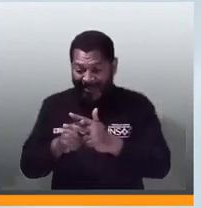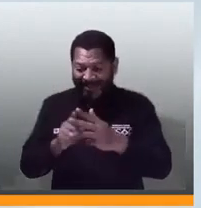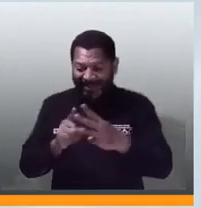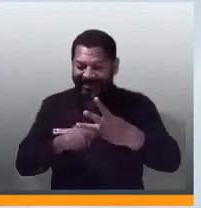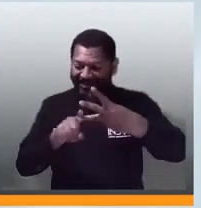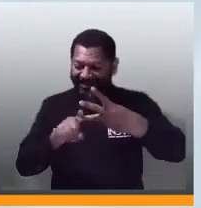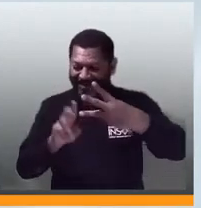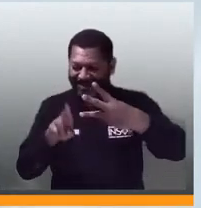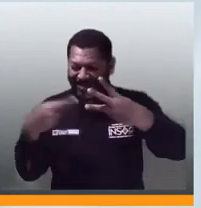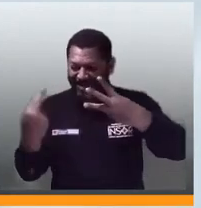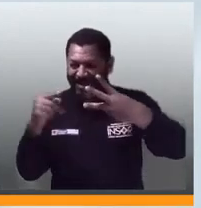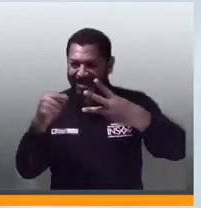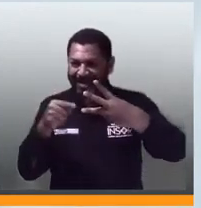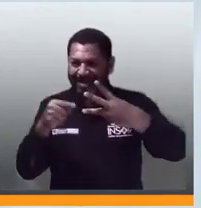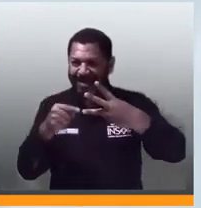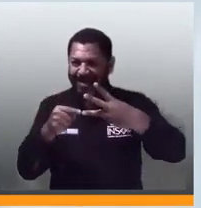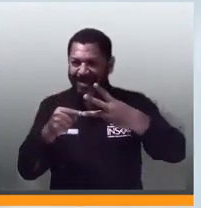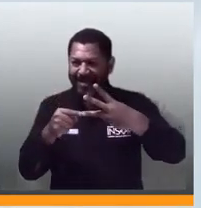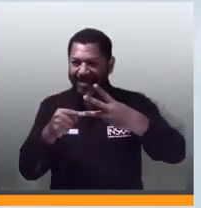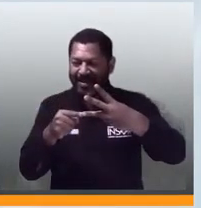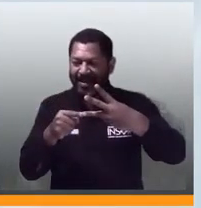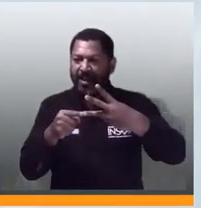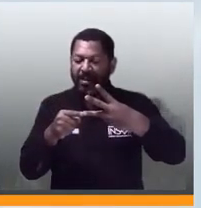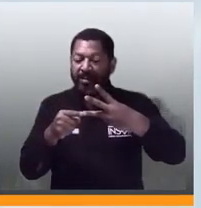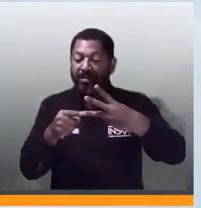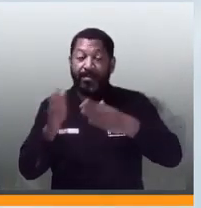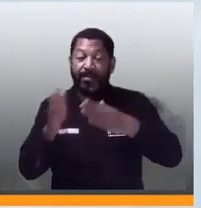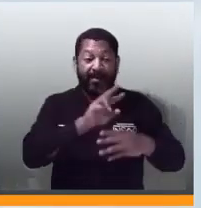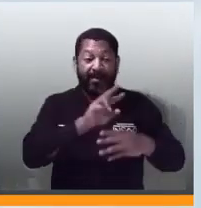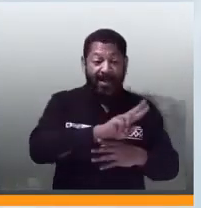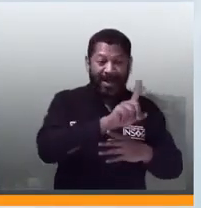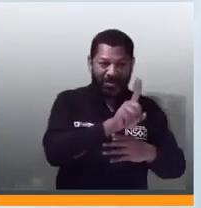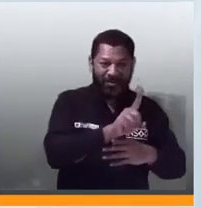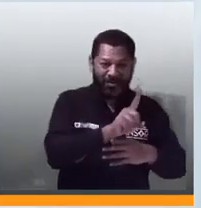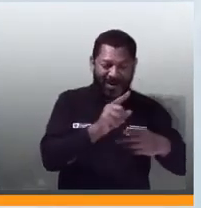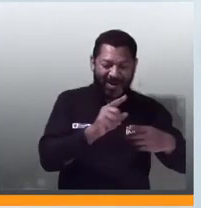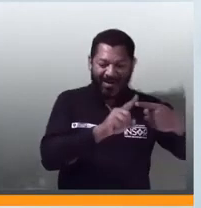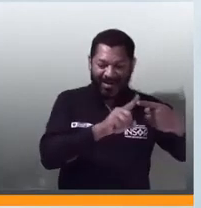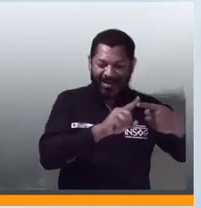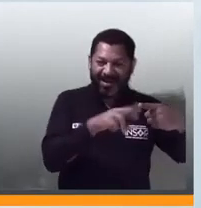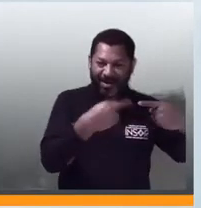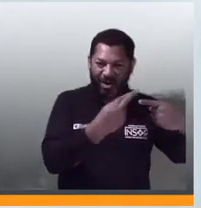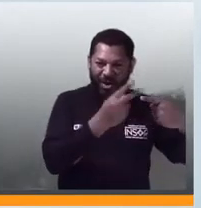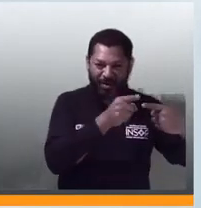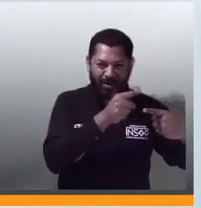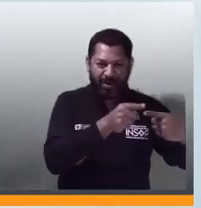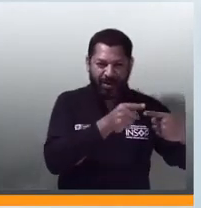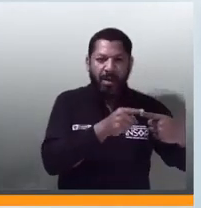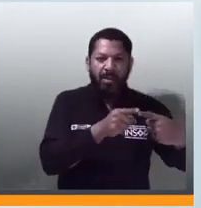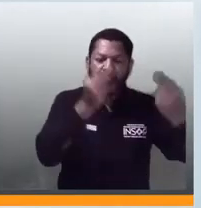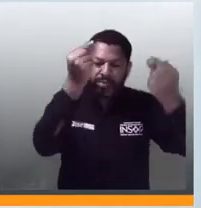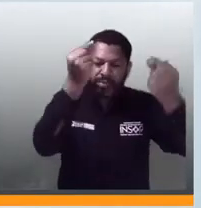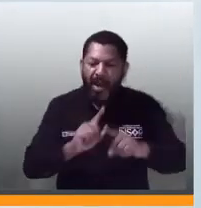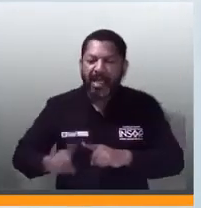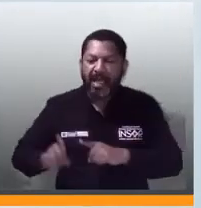Los 44 talleres de la tercera inmersión, disculpas, y los 21 talleres de la primera